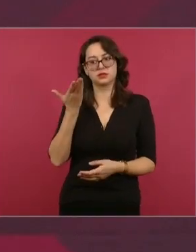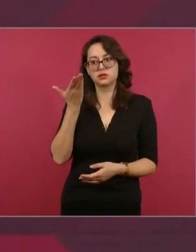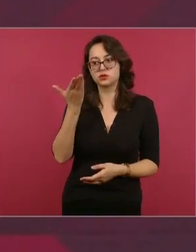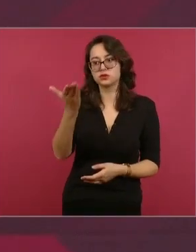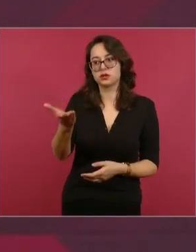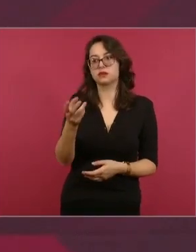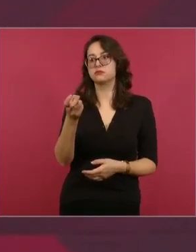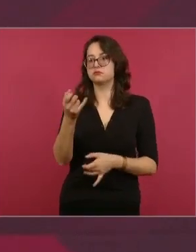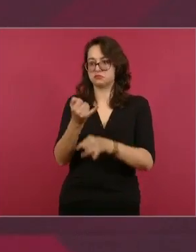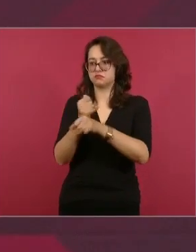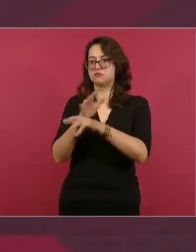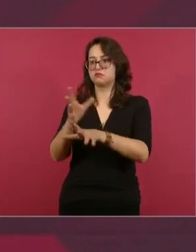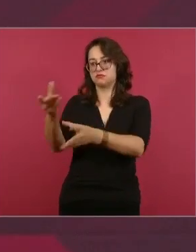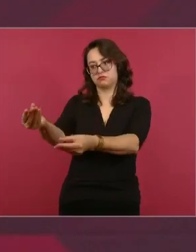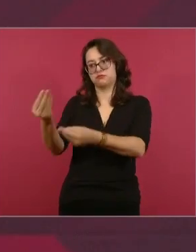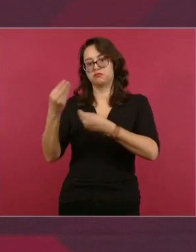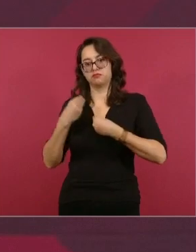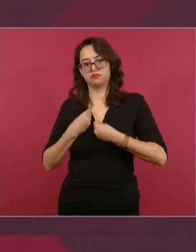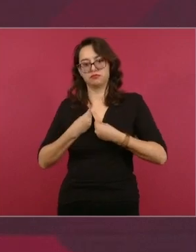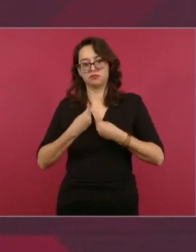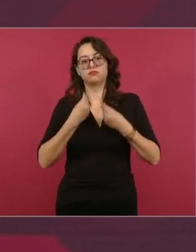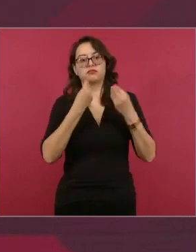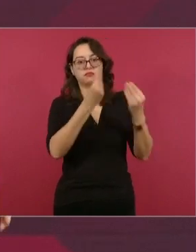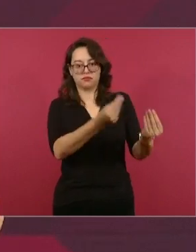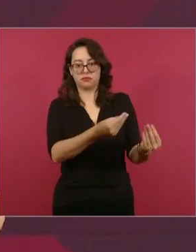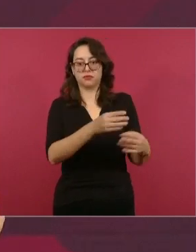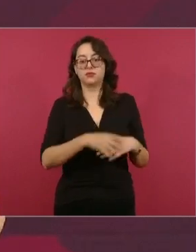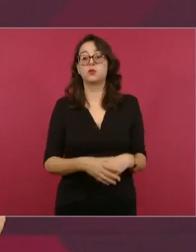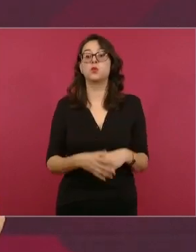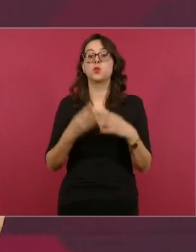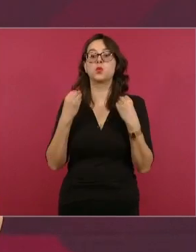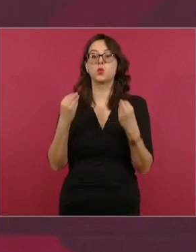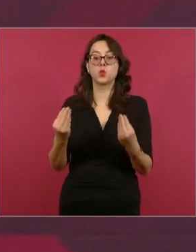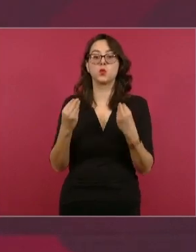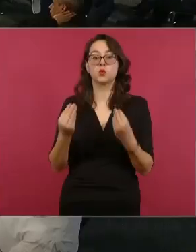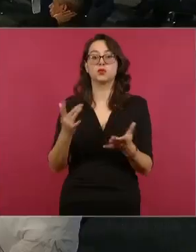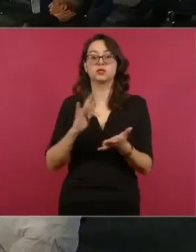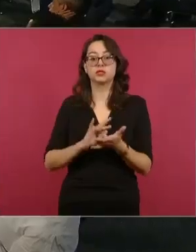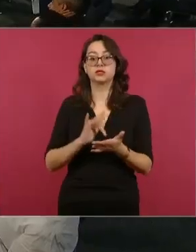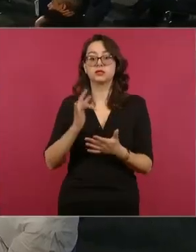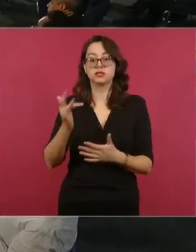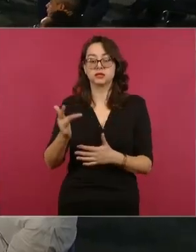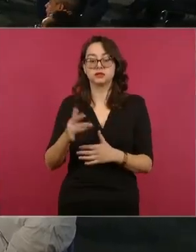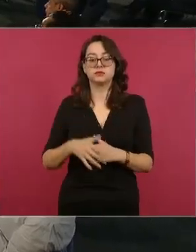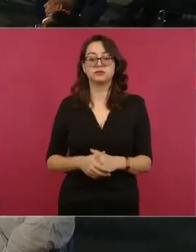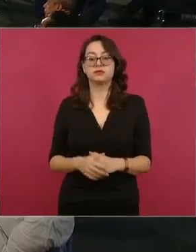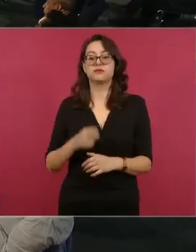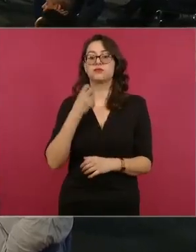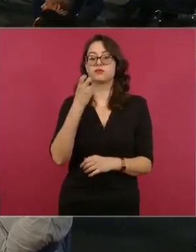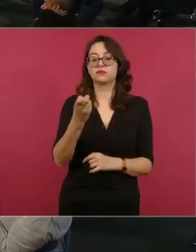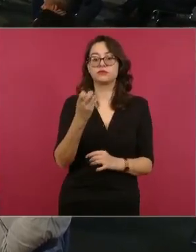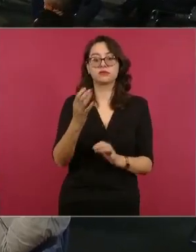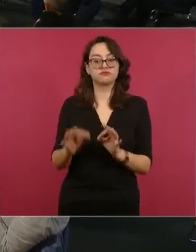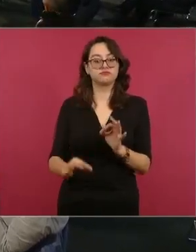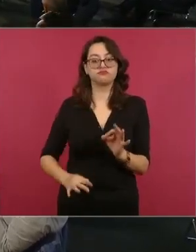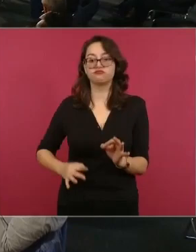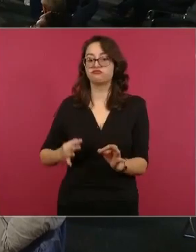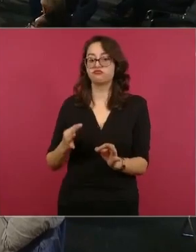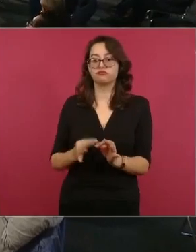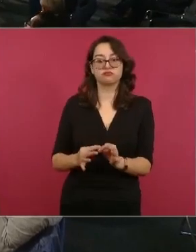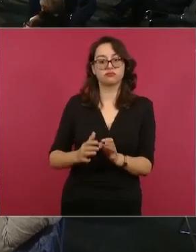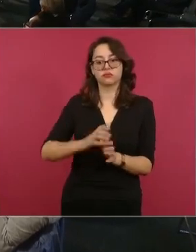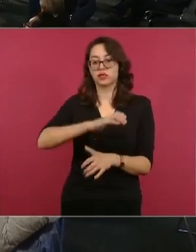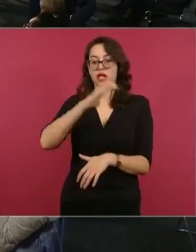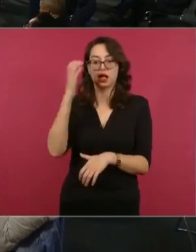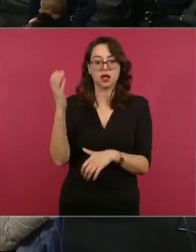mucho gusto y muchas gracias. Si les parece bien, aquí concluimos con